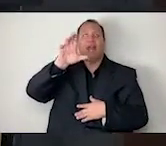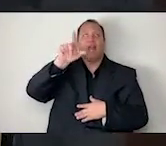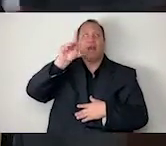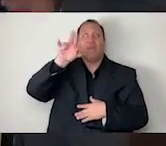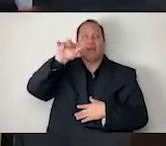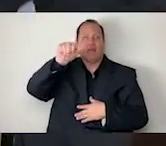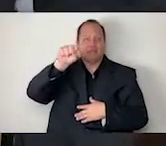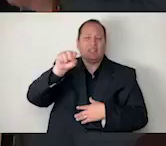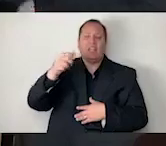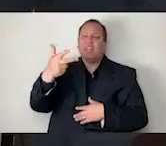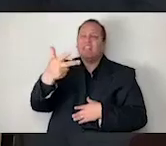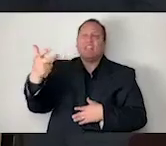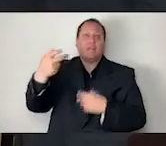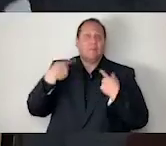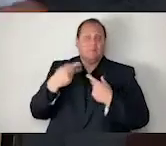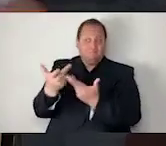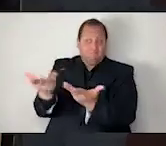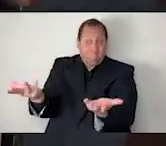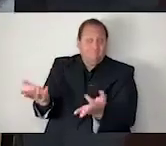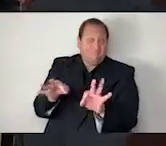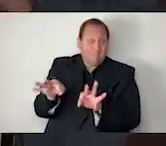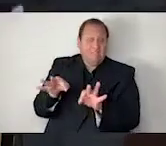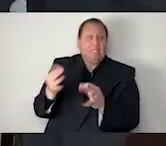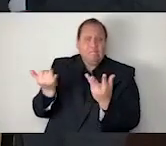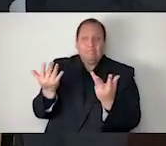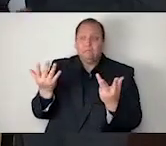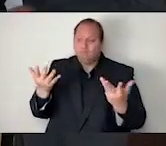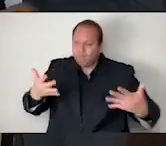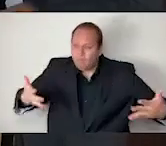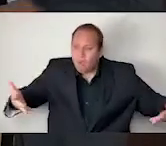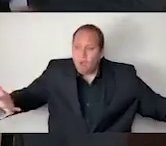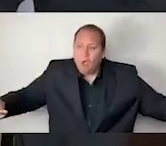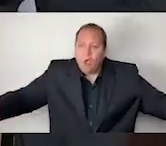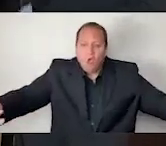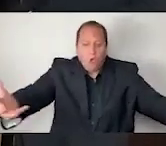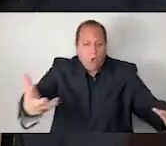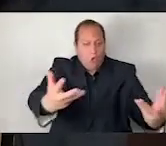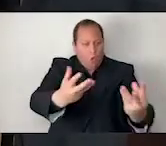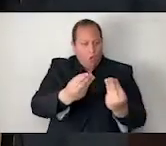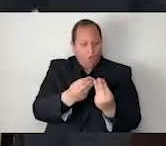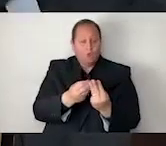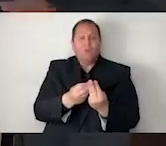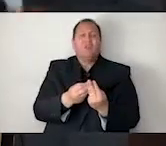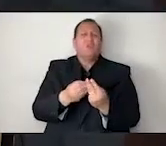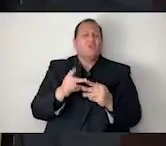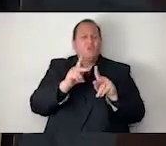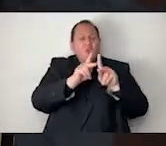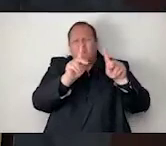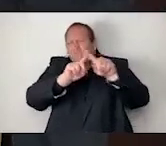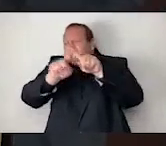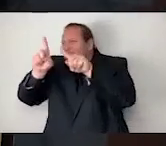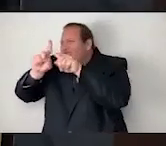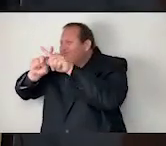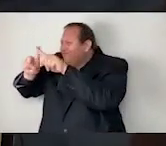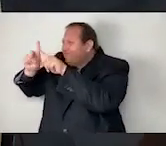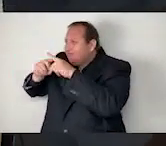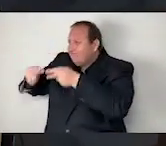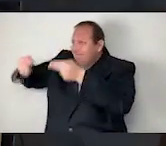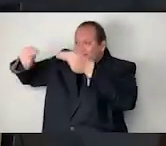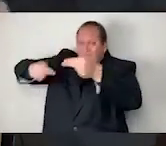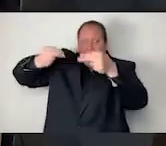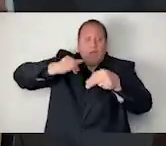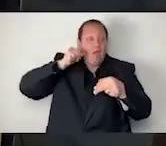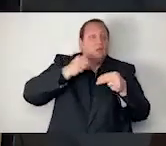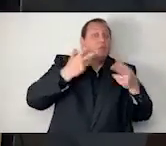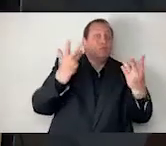sumamos todo el universo de trabajadores computando todas las empresas visitadas el día de ayer realmente deben de estar en sus domicilios